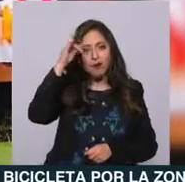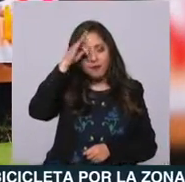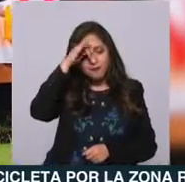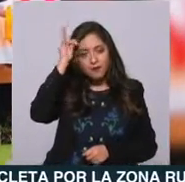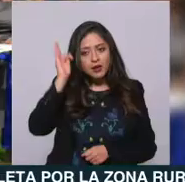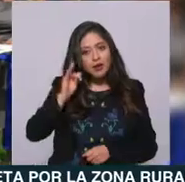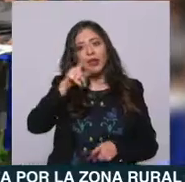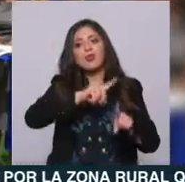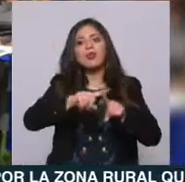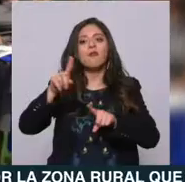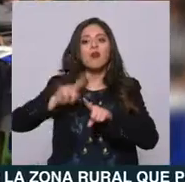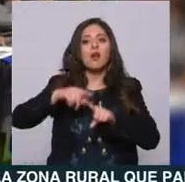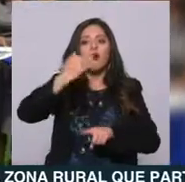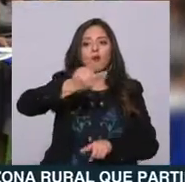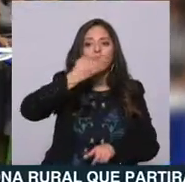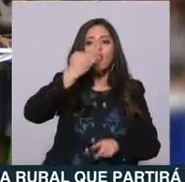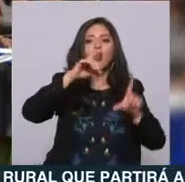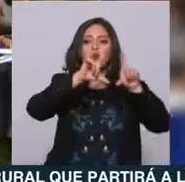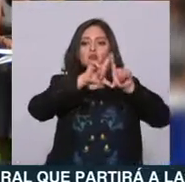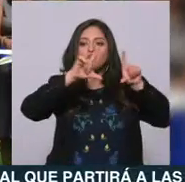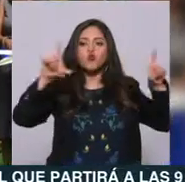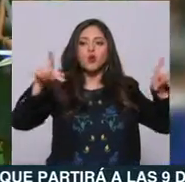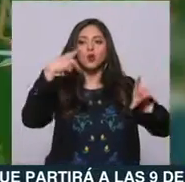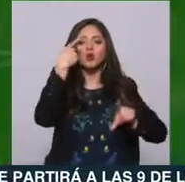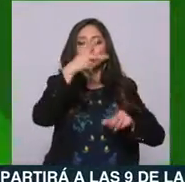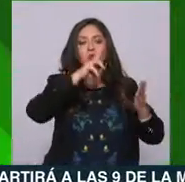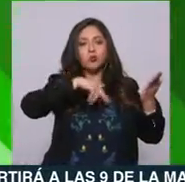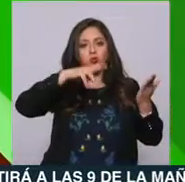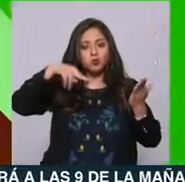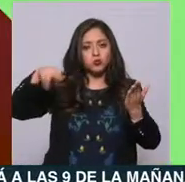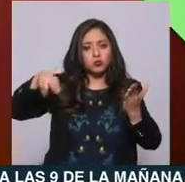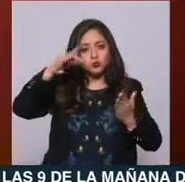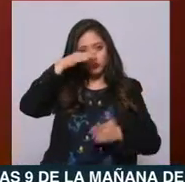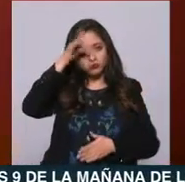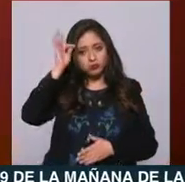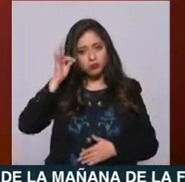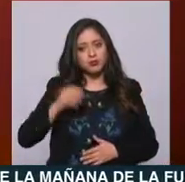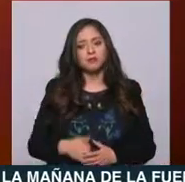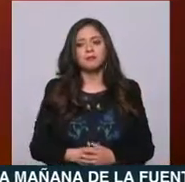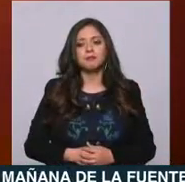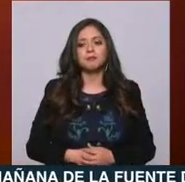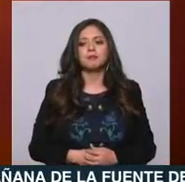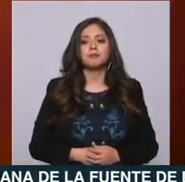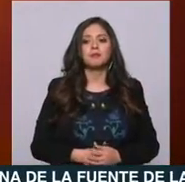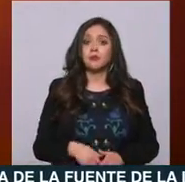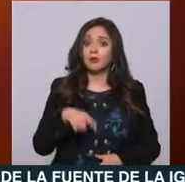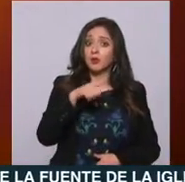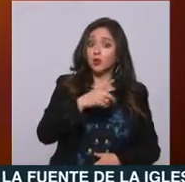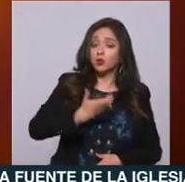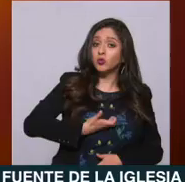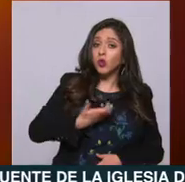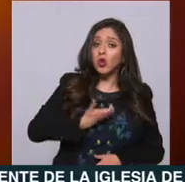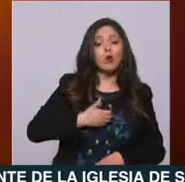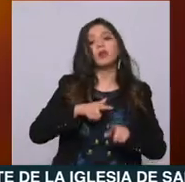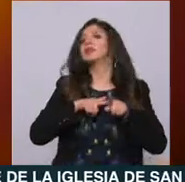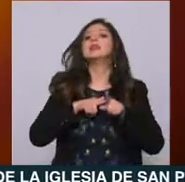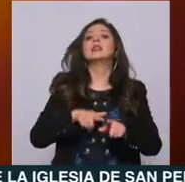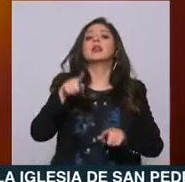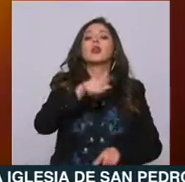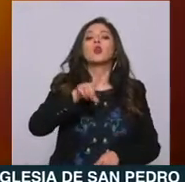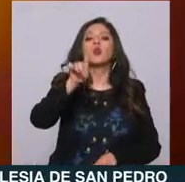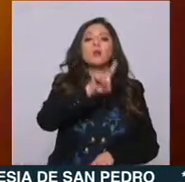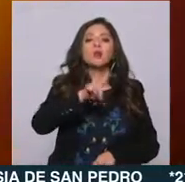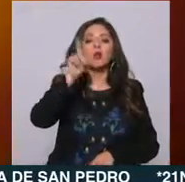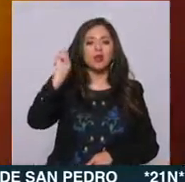instalaciones florales y carteles alusivos a las obras de la pintora. Y los eventos en el Zócalo continúan el domingo. El